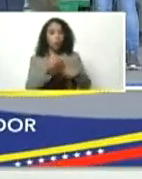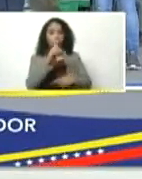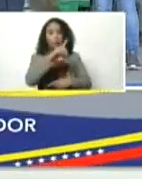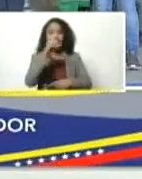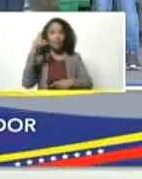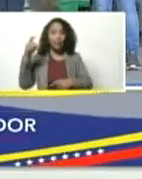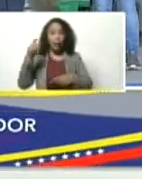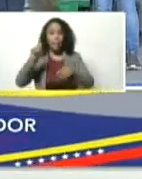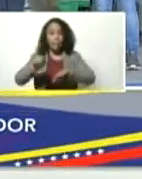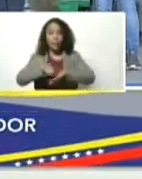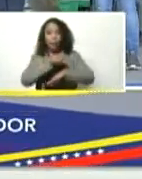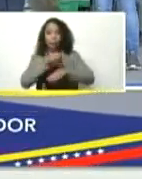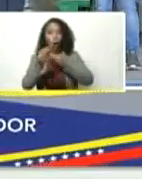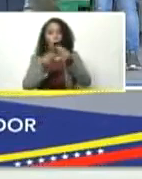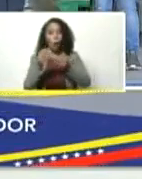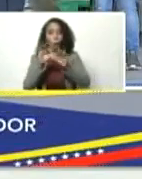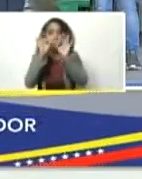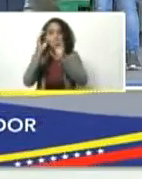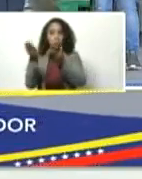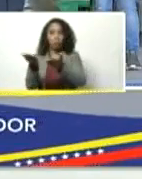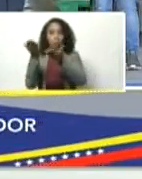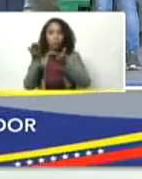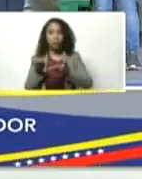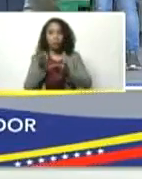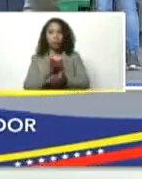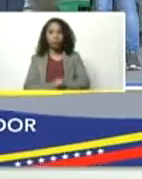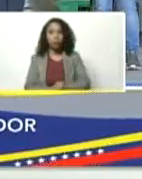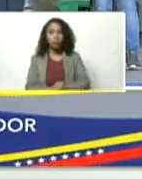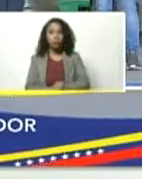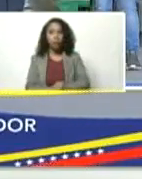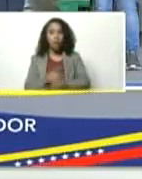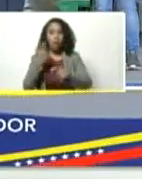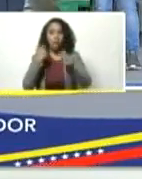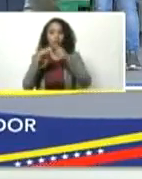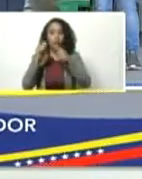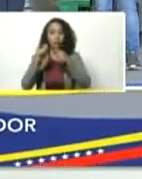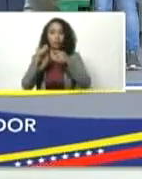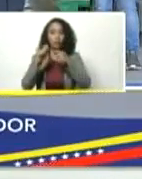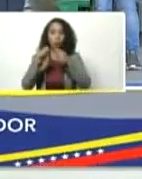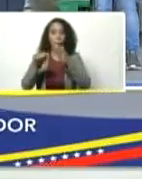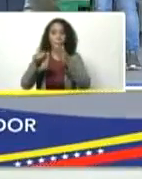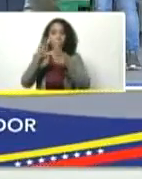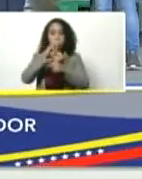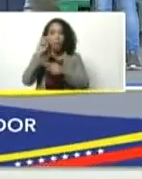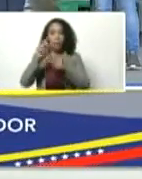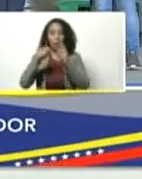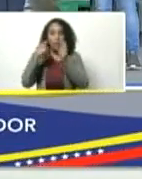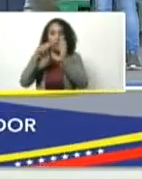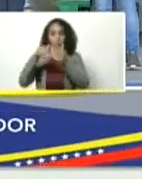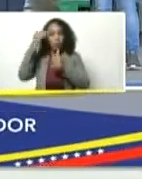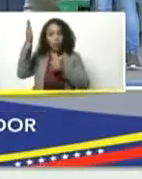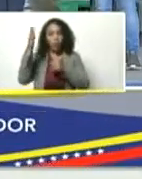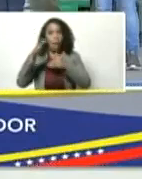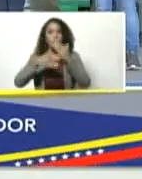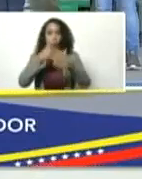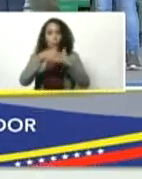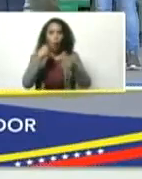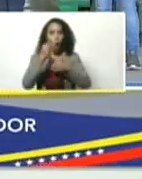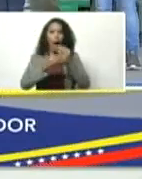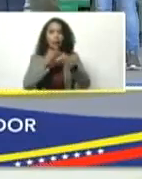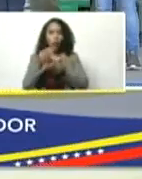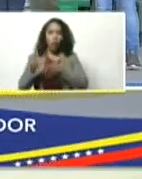jeans, como este que me regalaron, exporto 20. Y poco a poco voy haciendo la